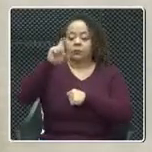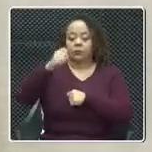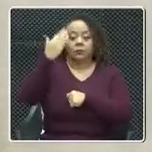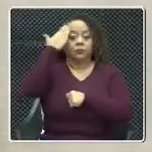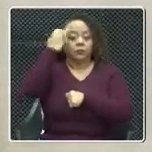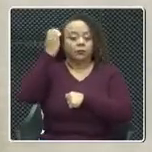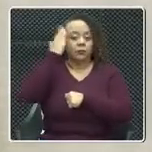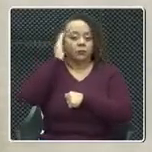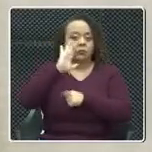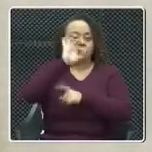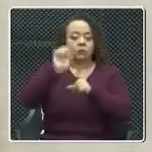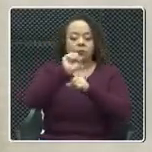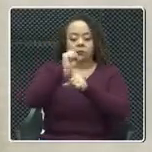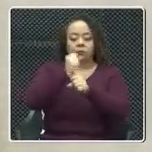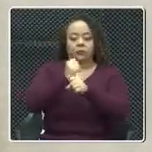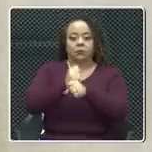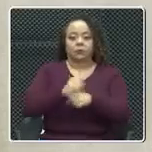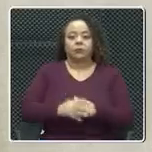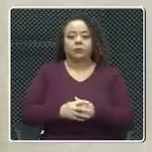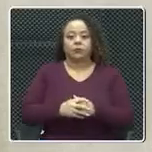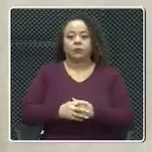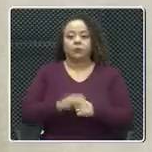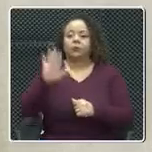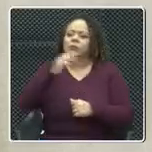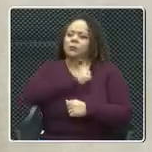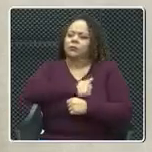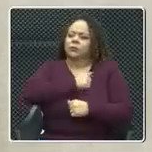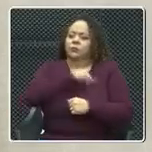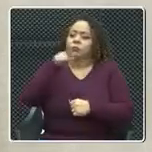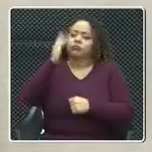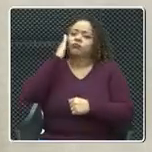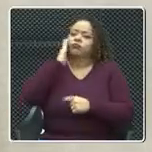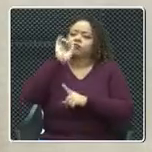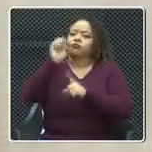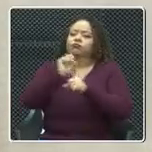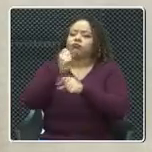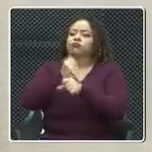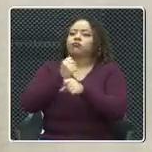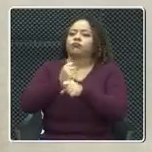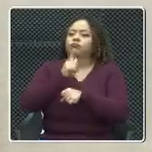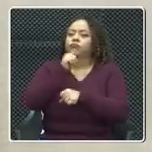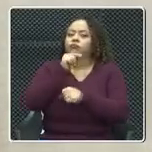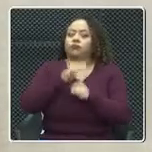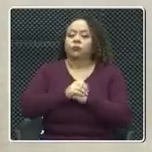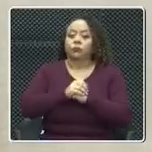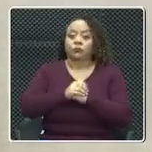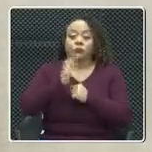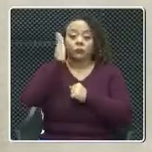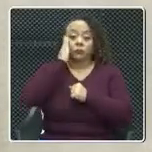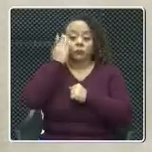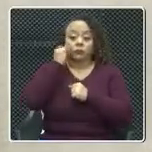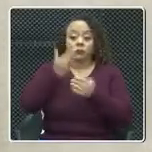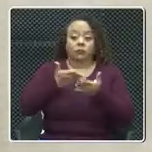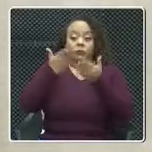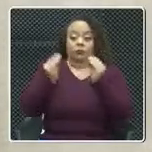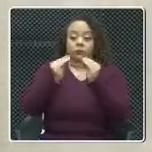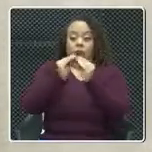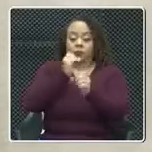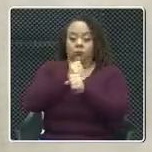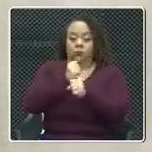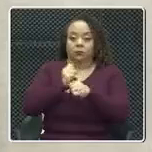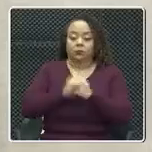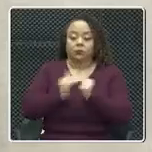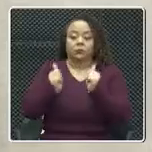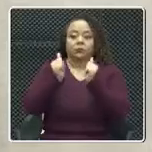sus condiciones laborales, uh-huh. Perdón, quien conoce sus condiciones laborales y quien conoce si le dieron más trabajo, si le claro. dieron